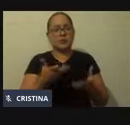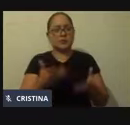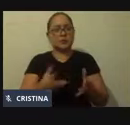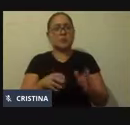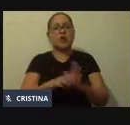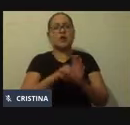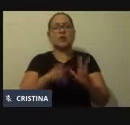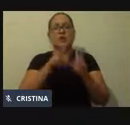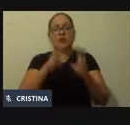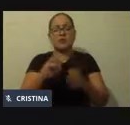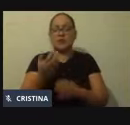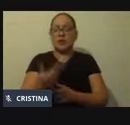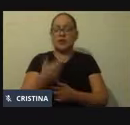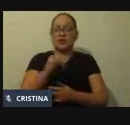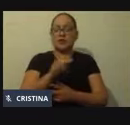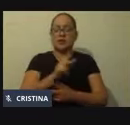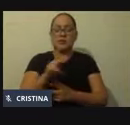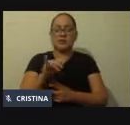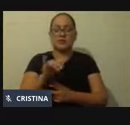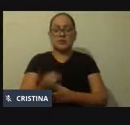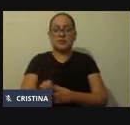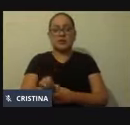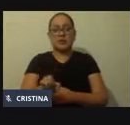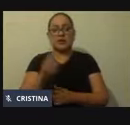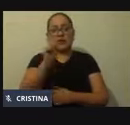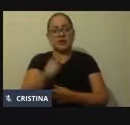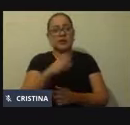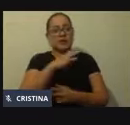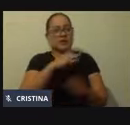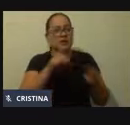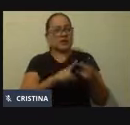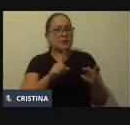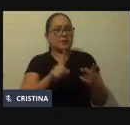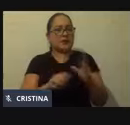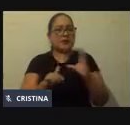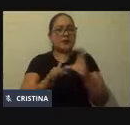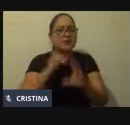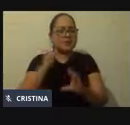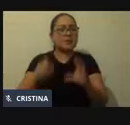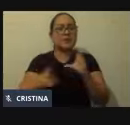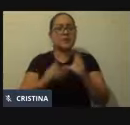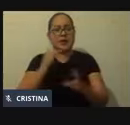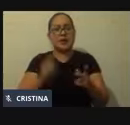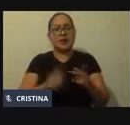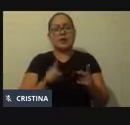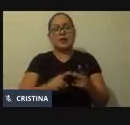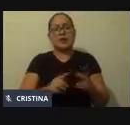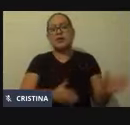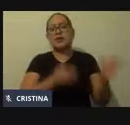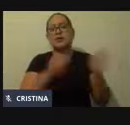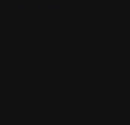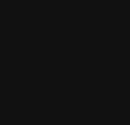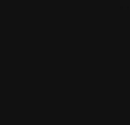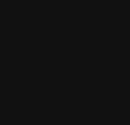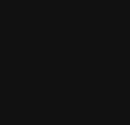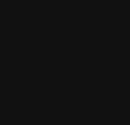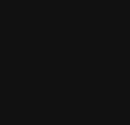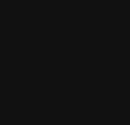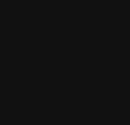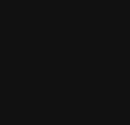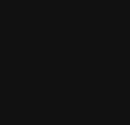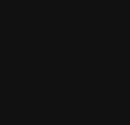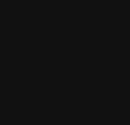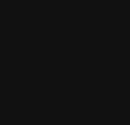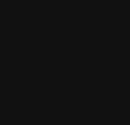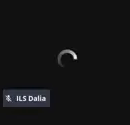llamo, era el email, primeros emails, el medio para la generación Timbiriche, ya